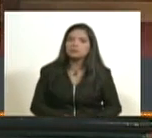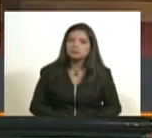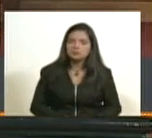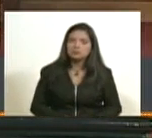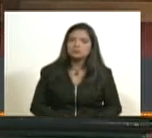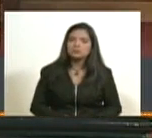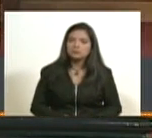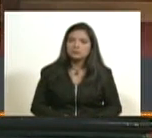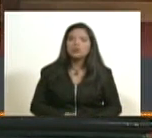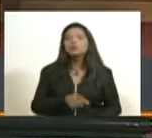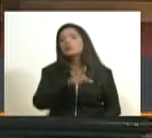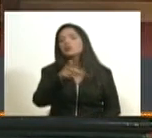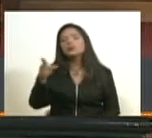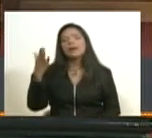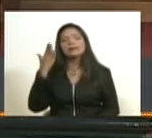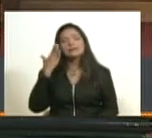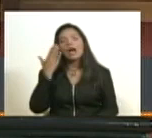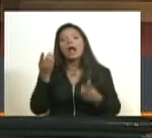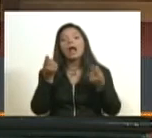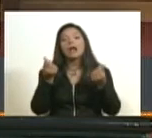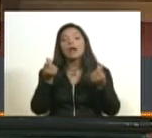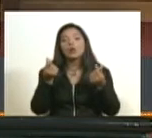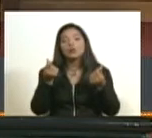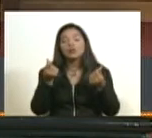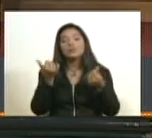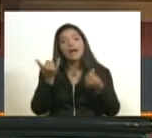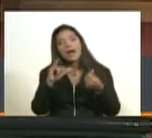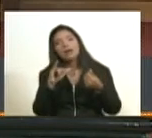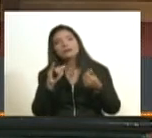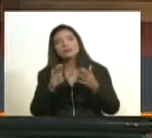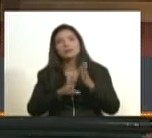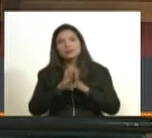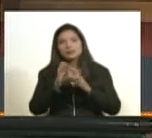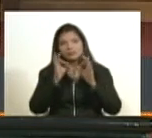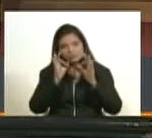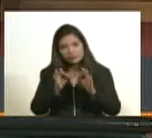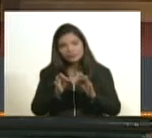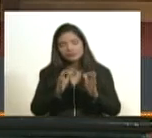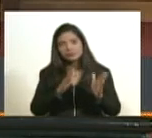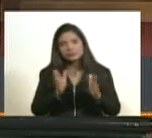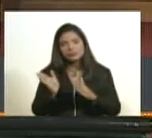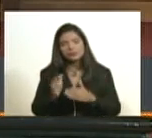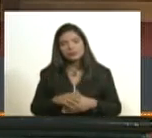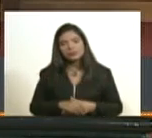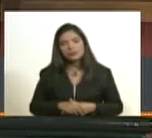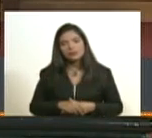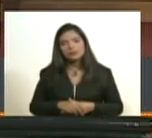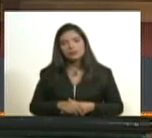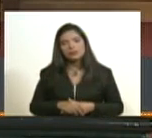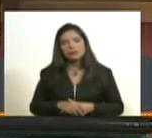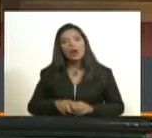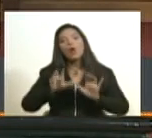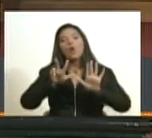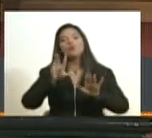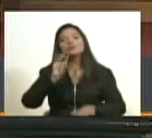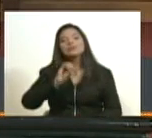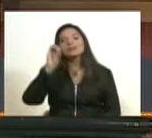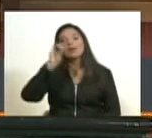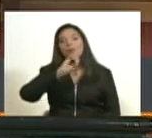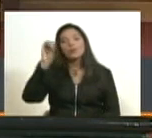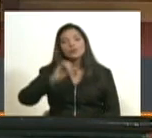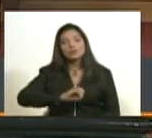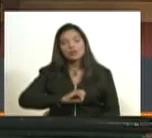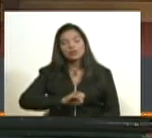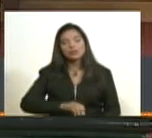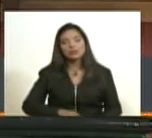Y además ustedes saben que la economía tiene de material concreto. Estamos llegando al 80%